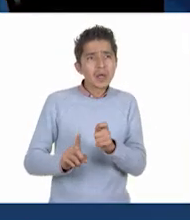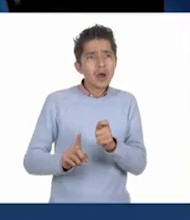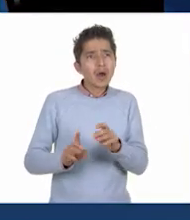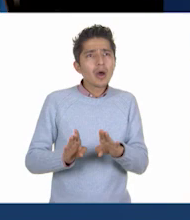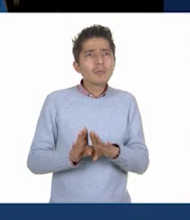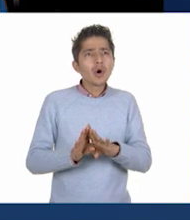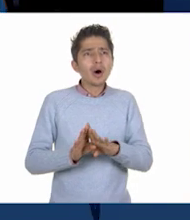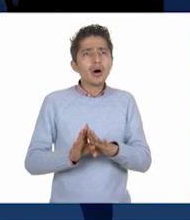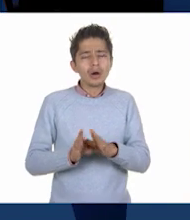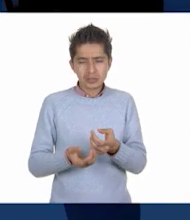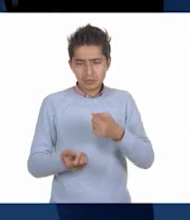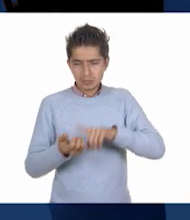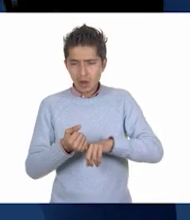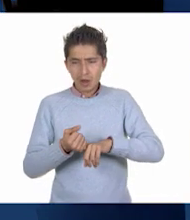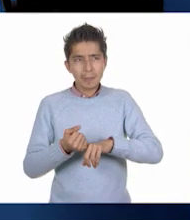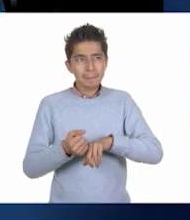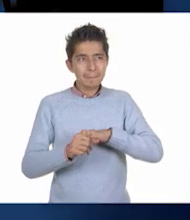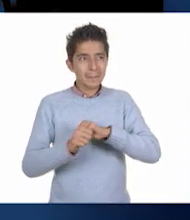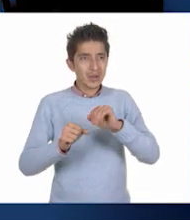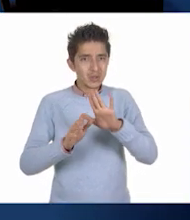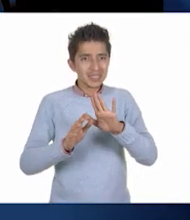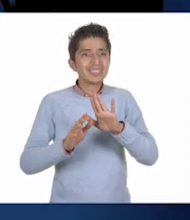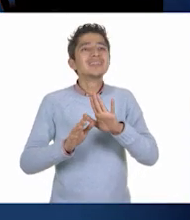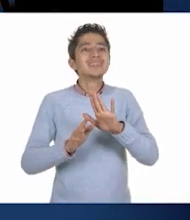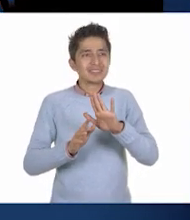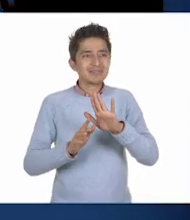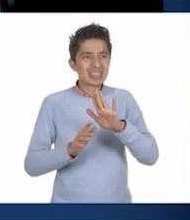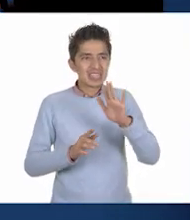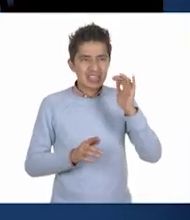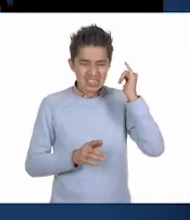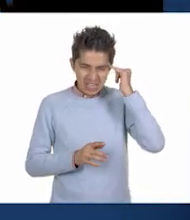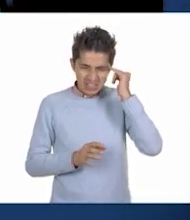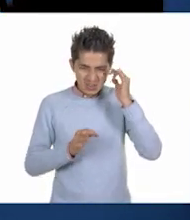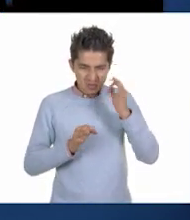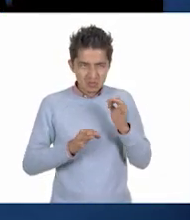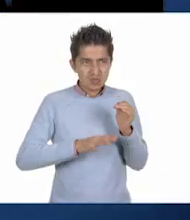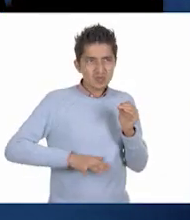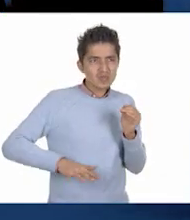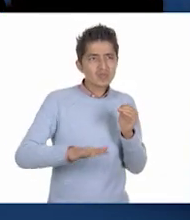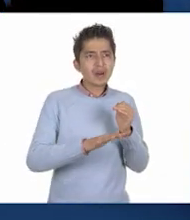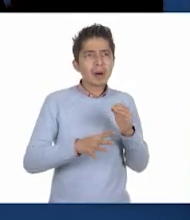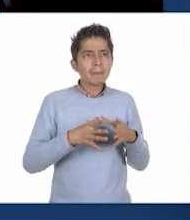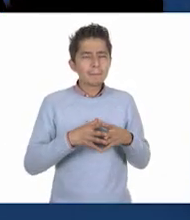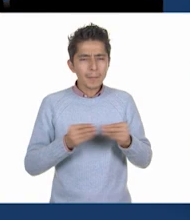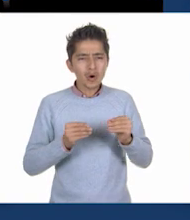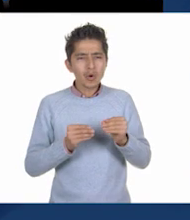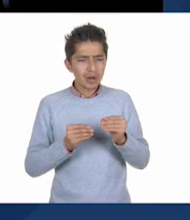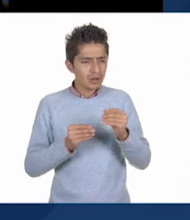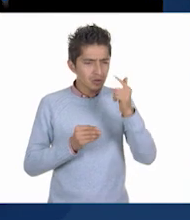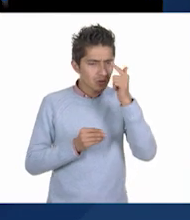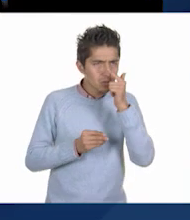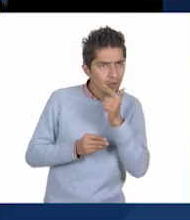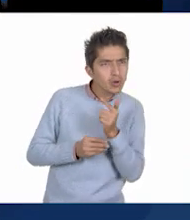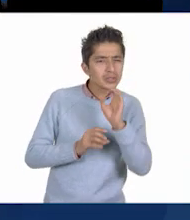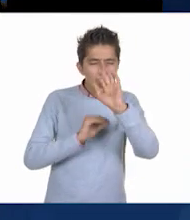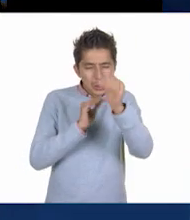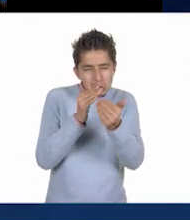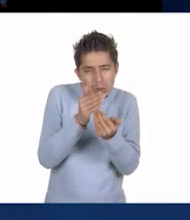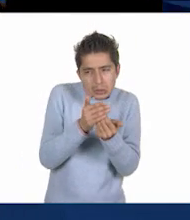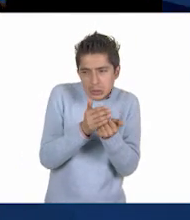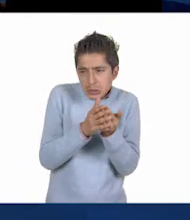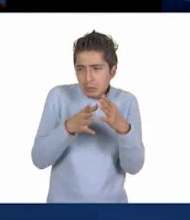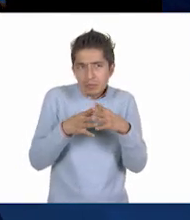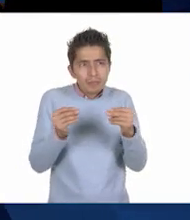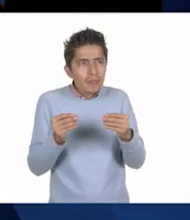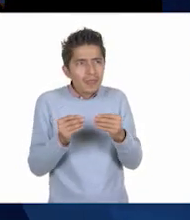del descontento. La rancherada desaparece de sus casas por las noches o colgando la madrugada, y